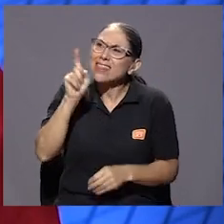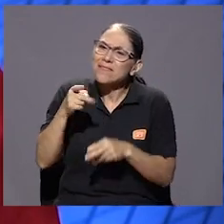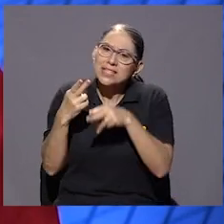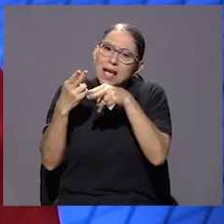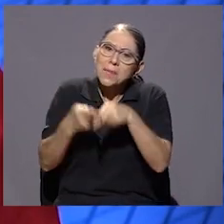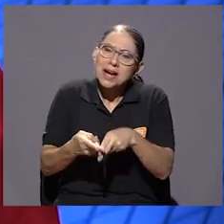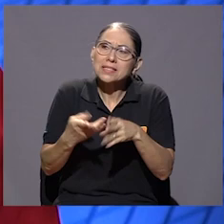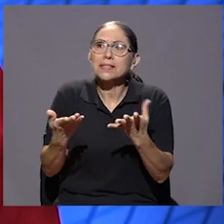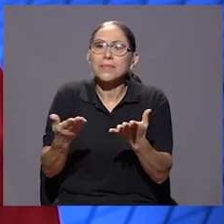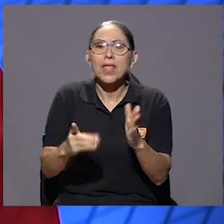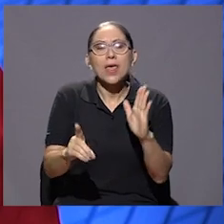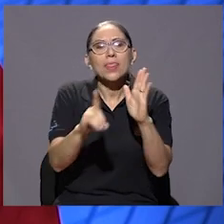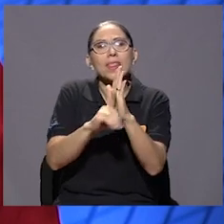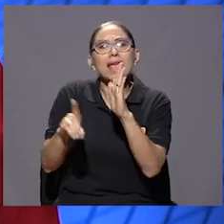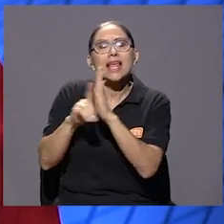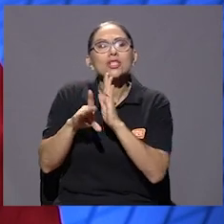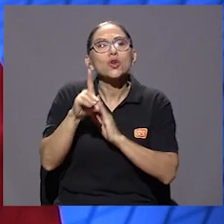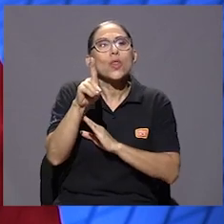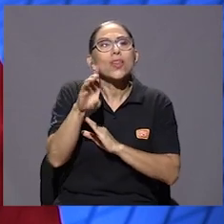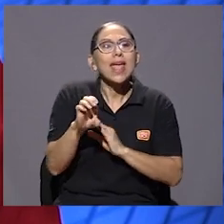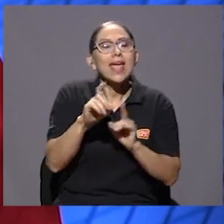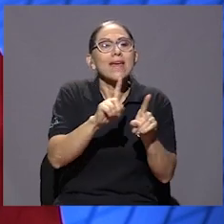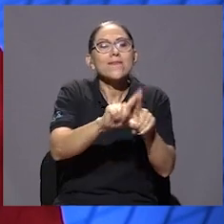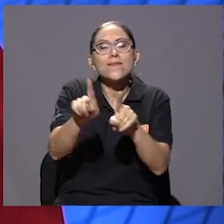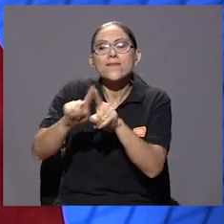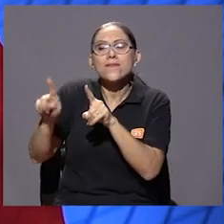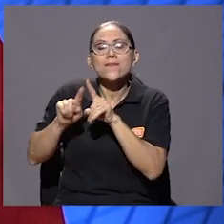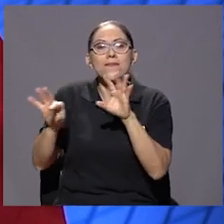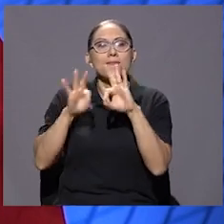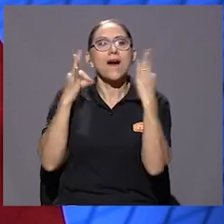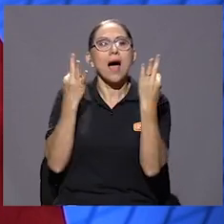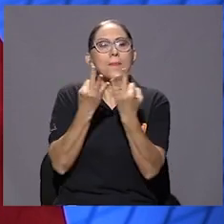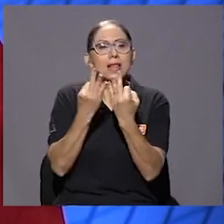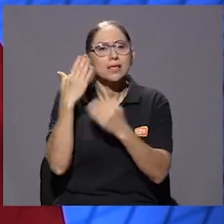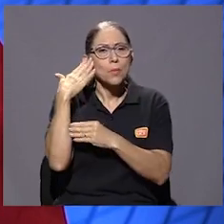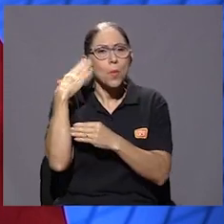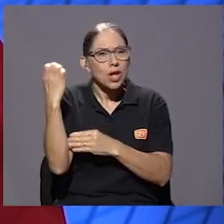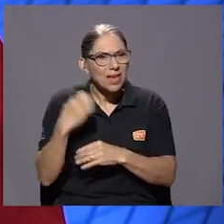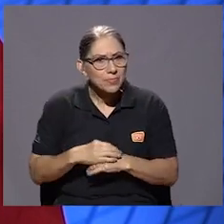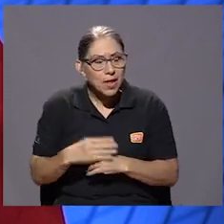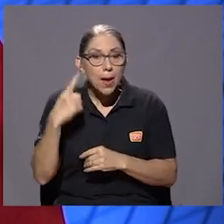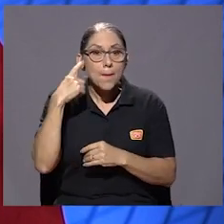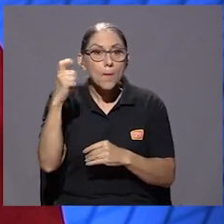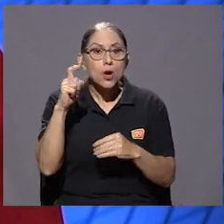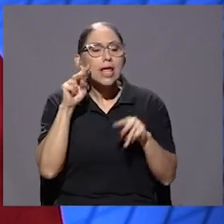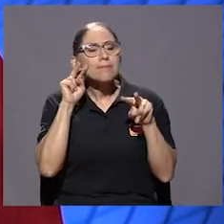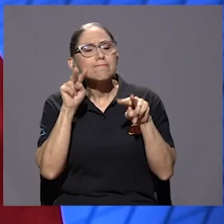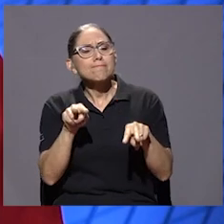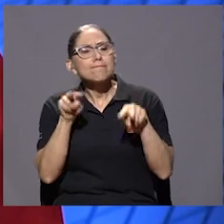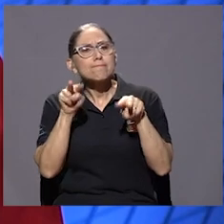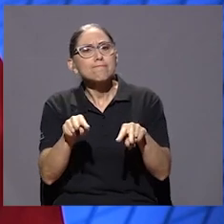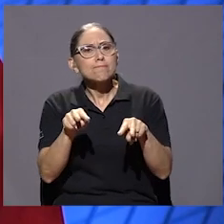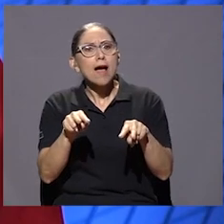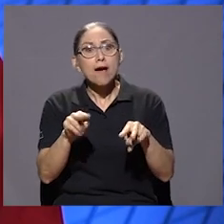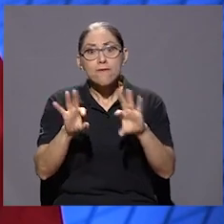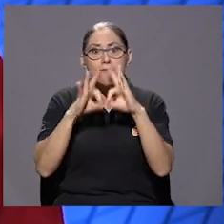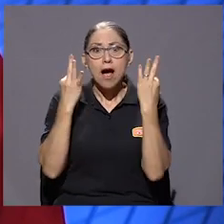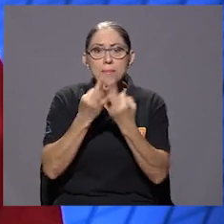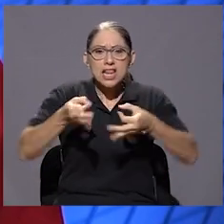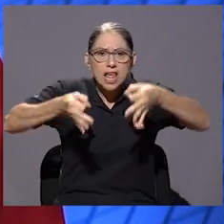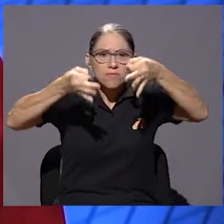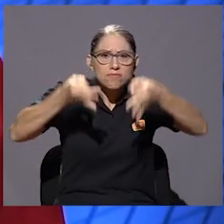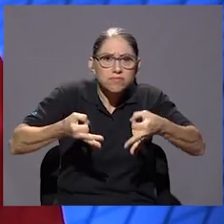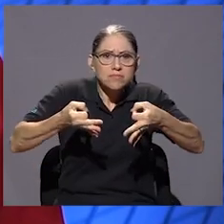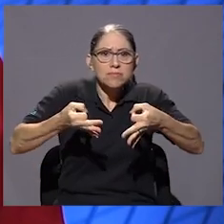como derecho de familias. ¿Por qué? Porque tutela la integridad de la familia como tal y sus